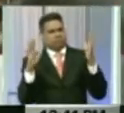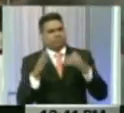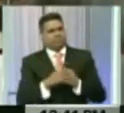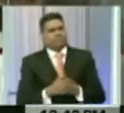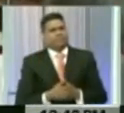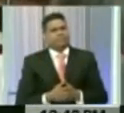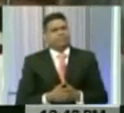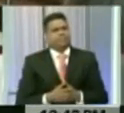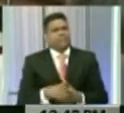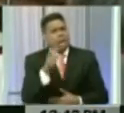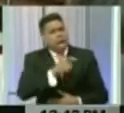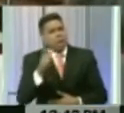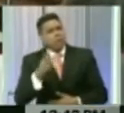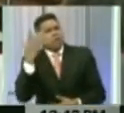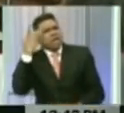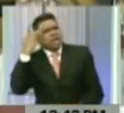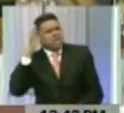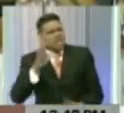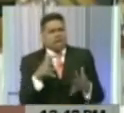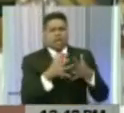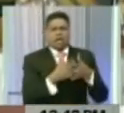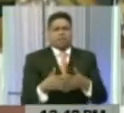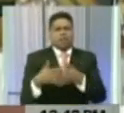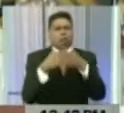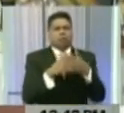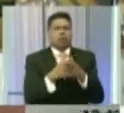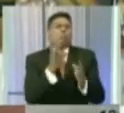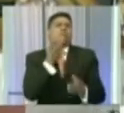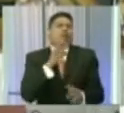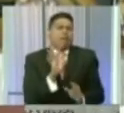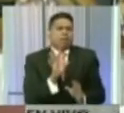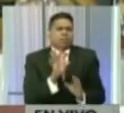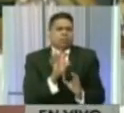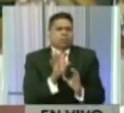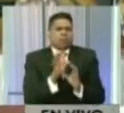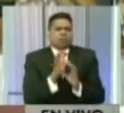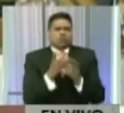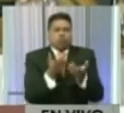Hay gente que cree que si Estados Unidos no te da respiración boca a boca, te mueres.